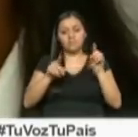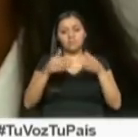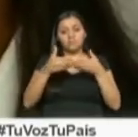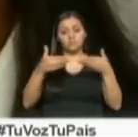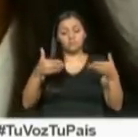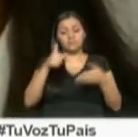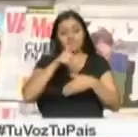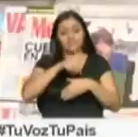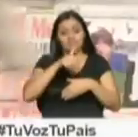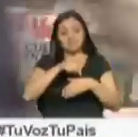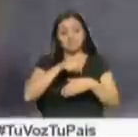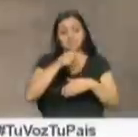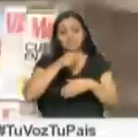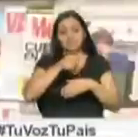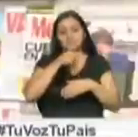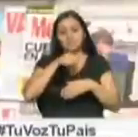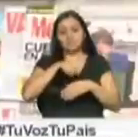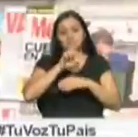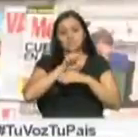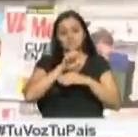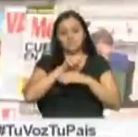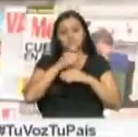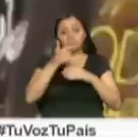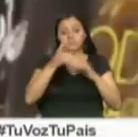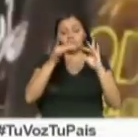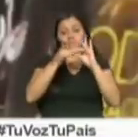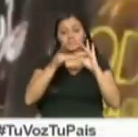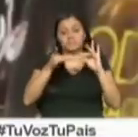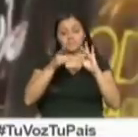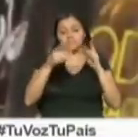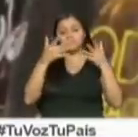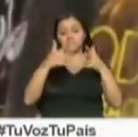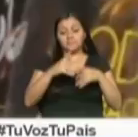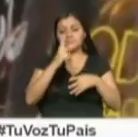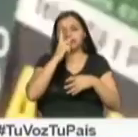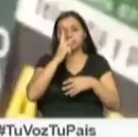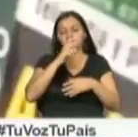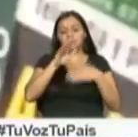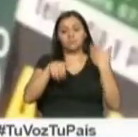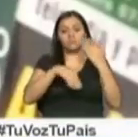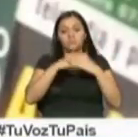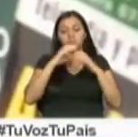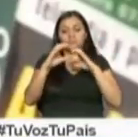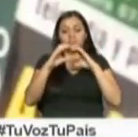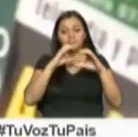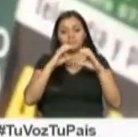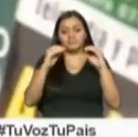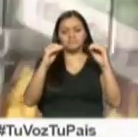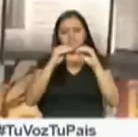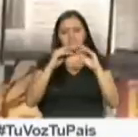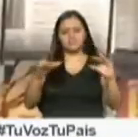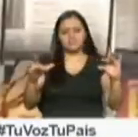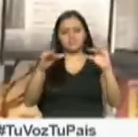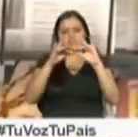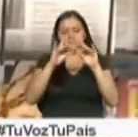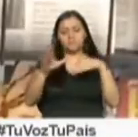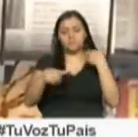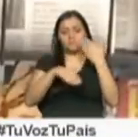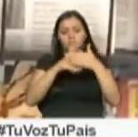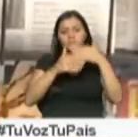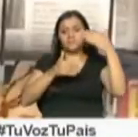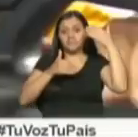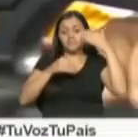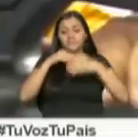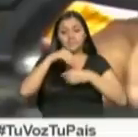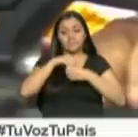en el Ecuador. Este texto, que hace un análisis sobre el estado de los medios, comunicadores y sus vínculos con los actores políticos en